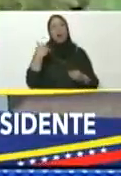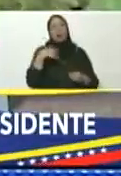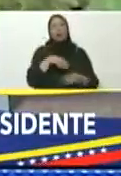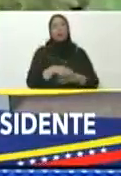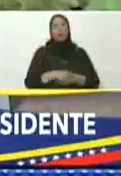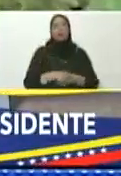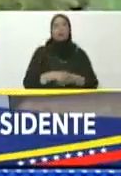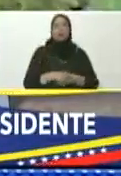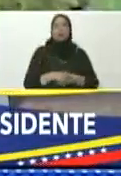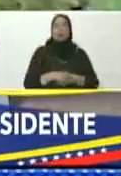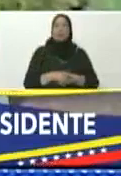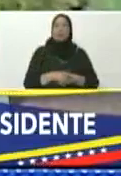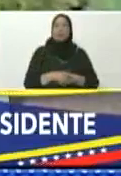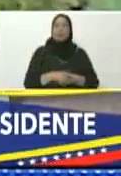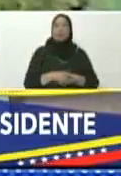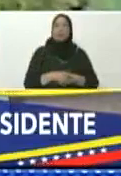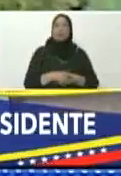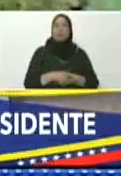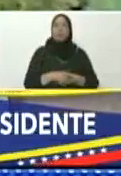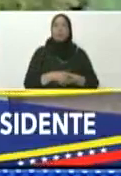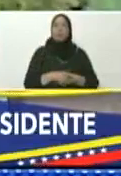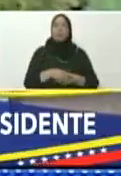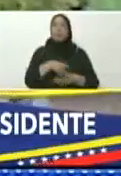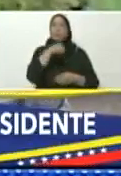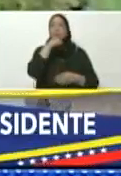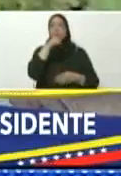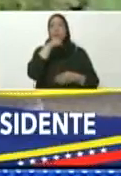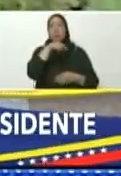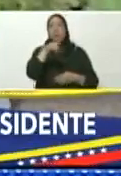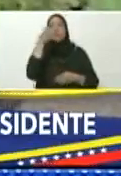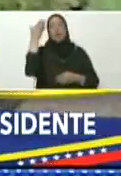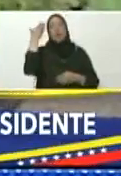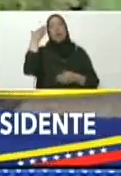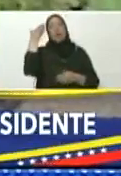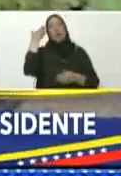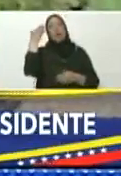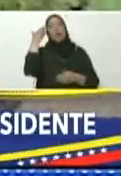Bueno, mi saludo. El alcalde fue mayor, ¿verdad?